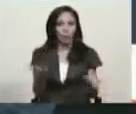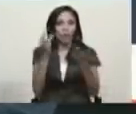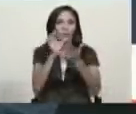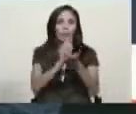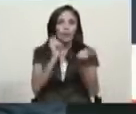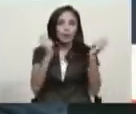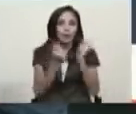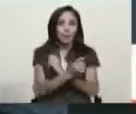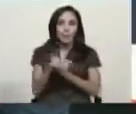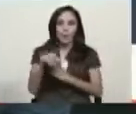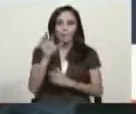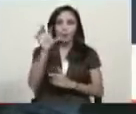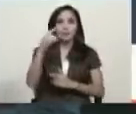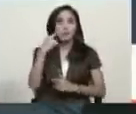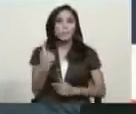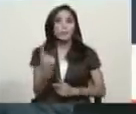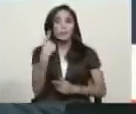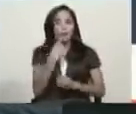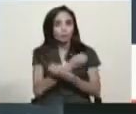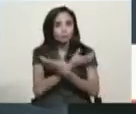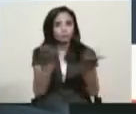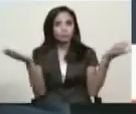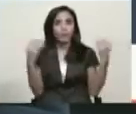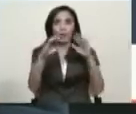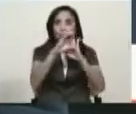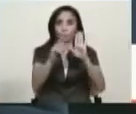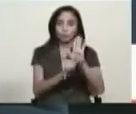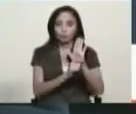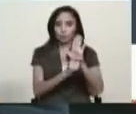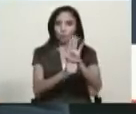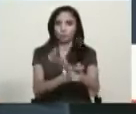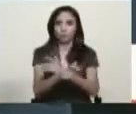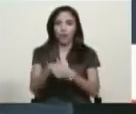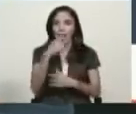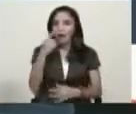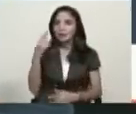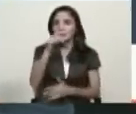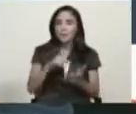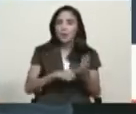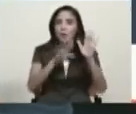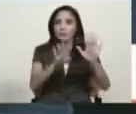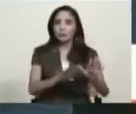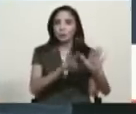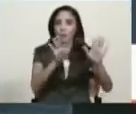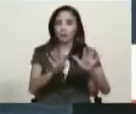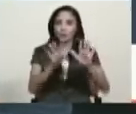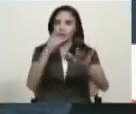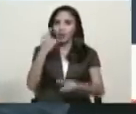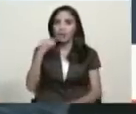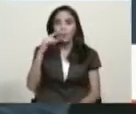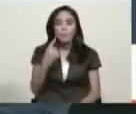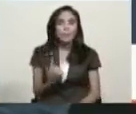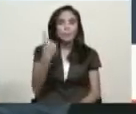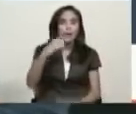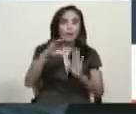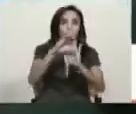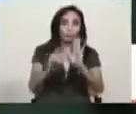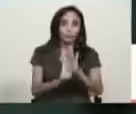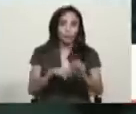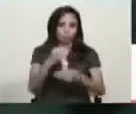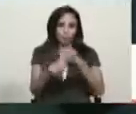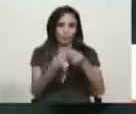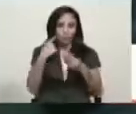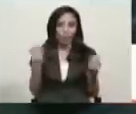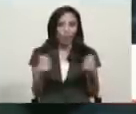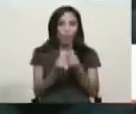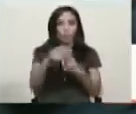Y lo primero que le regaló al pueblo fue la Constitución Bolivariana del año 99. Primera constitución hecha junto al pueblo y